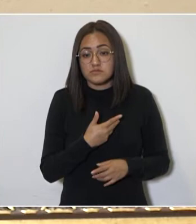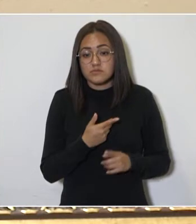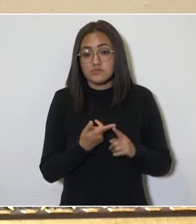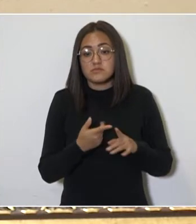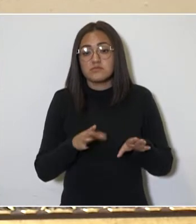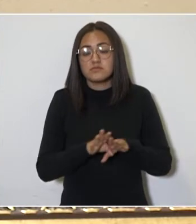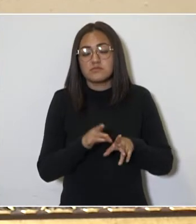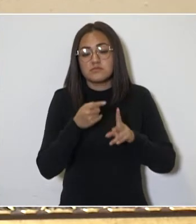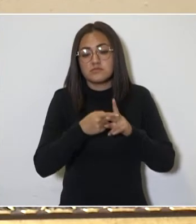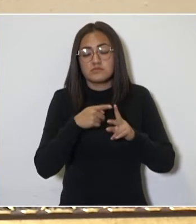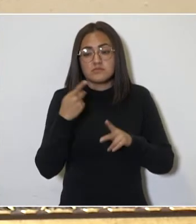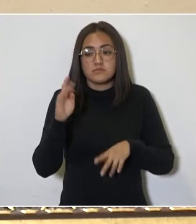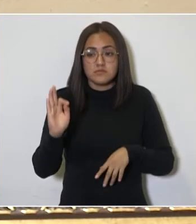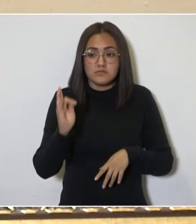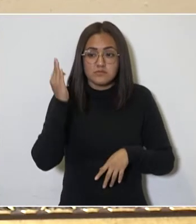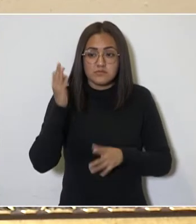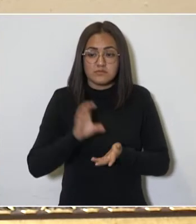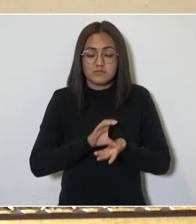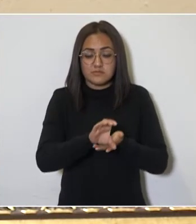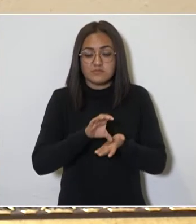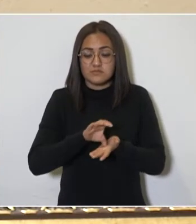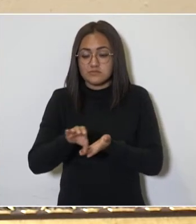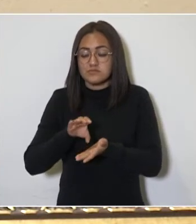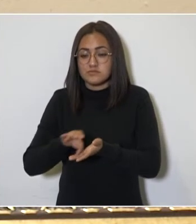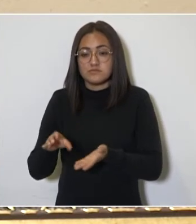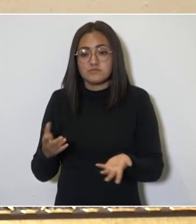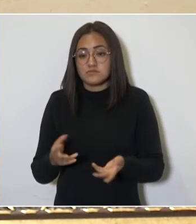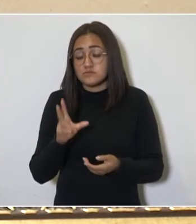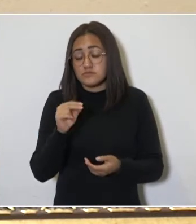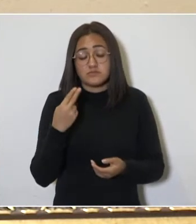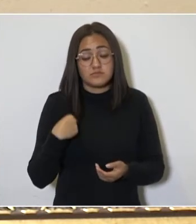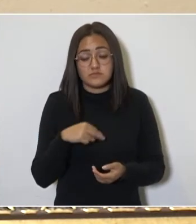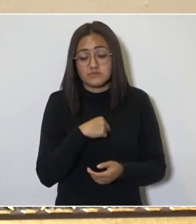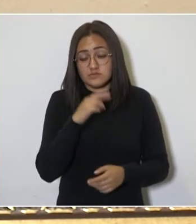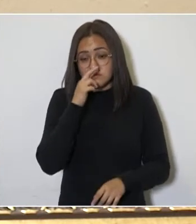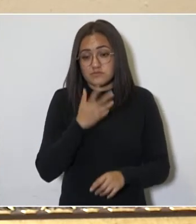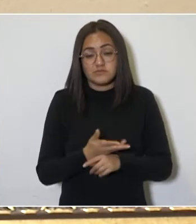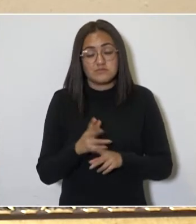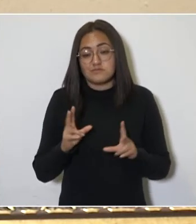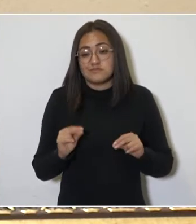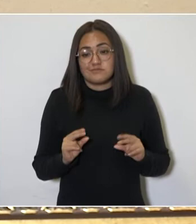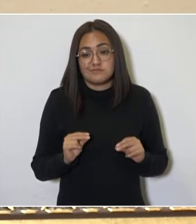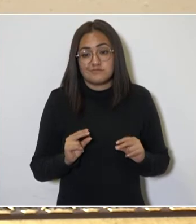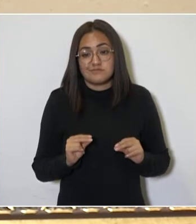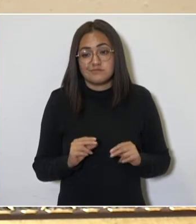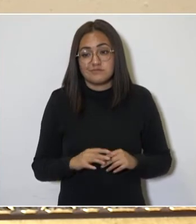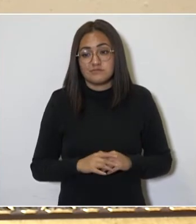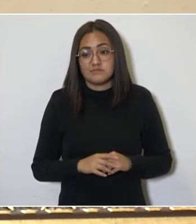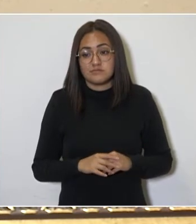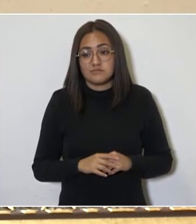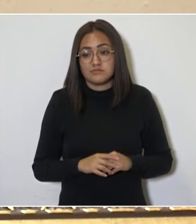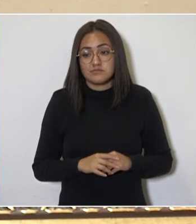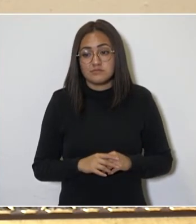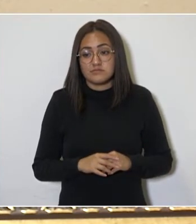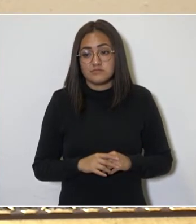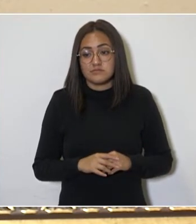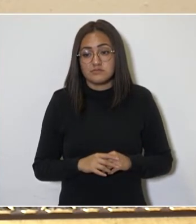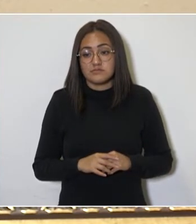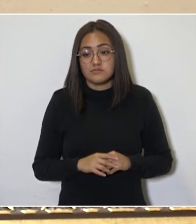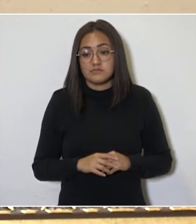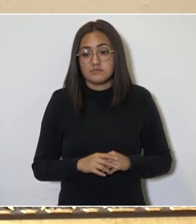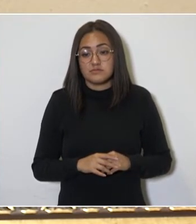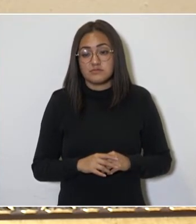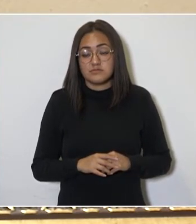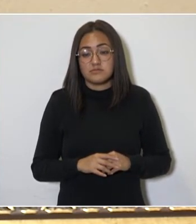fórmulas desde la federación no nosotros nos encargamos de distribuir les y hacemos una